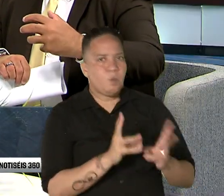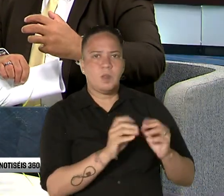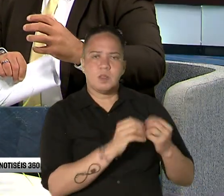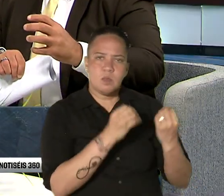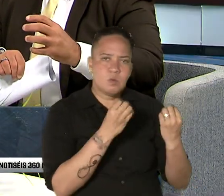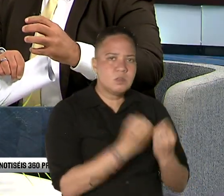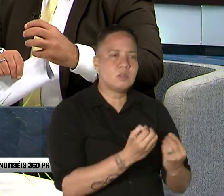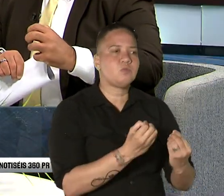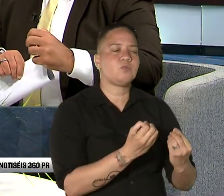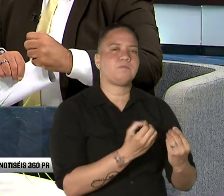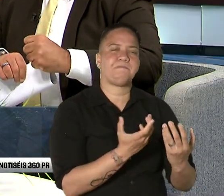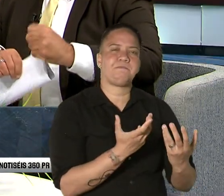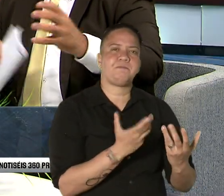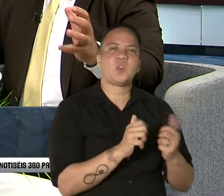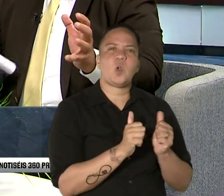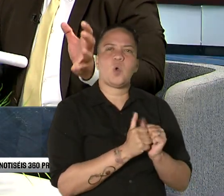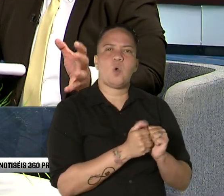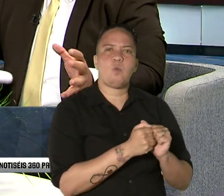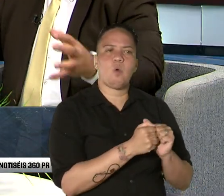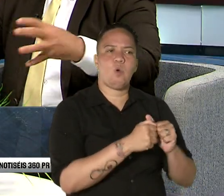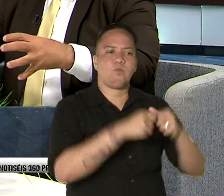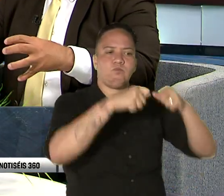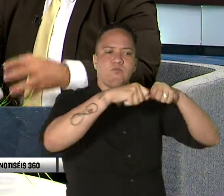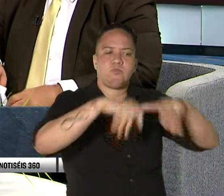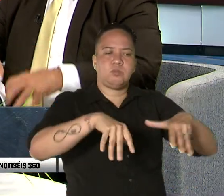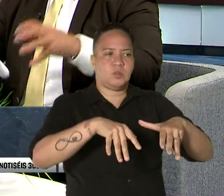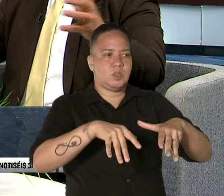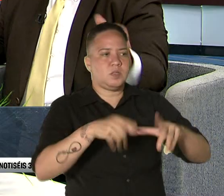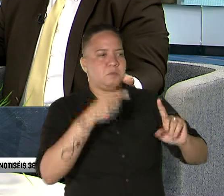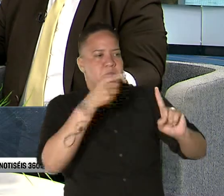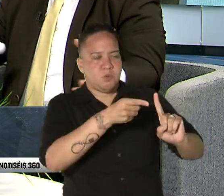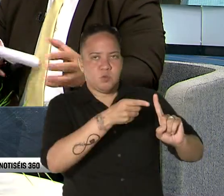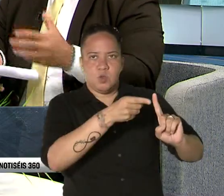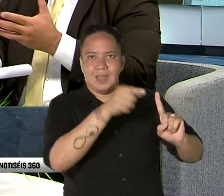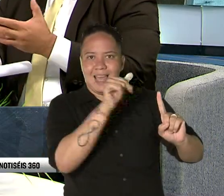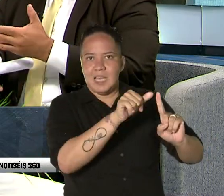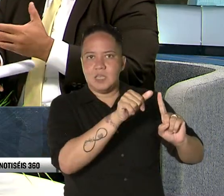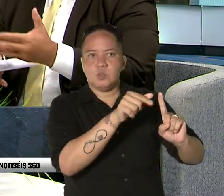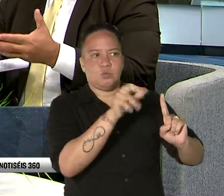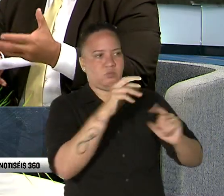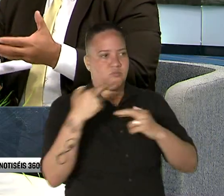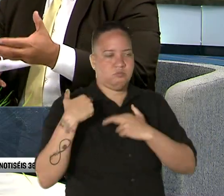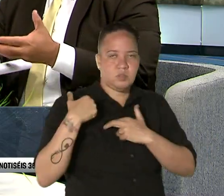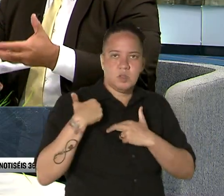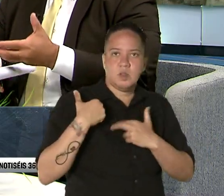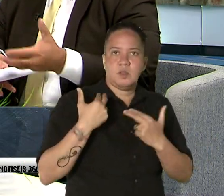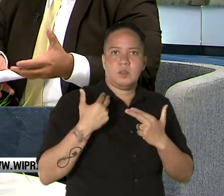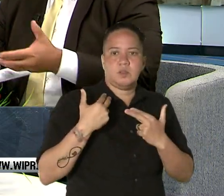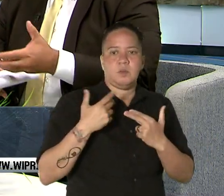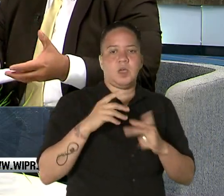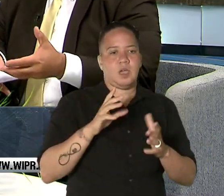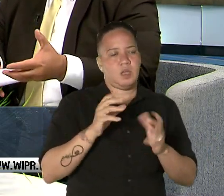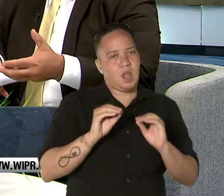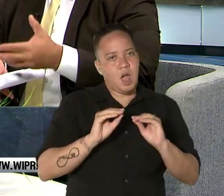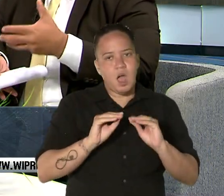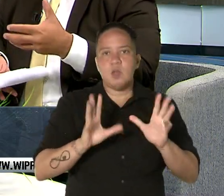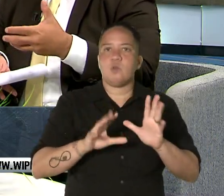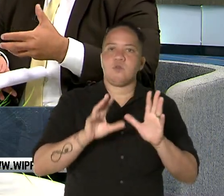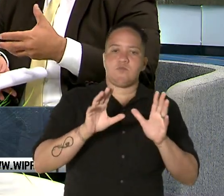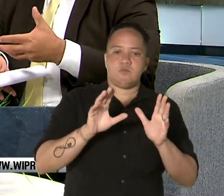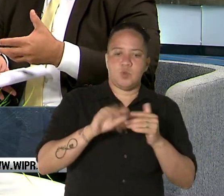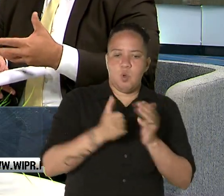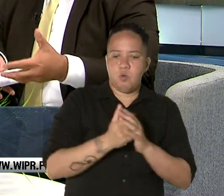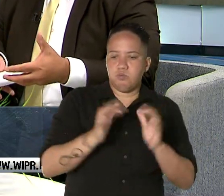organizaciones es como una ramificación no van a un punto de encuentro y de ahí se encargan ustedes obviamente fiscalizando y viendo que todo se haga